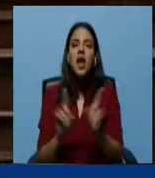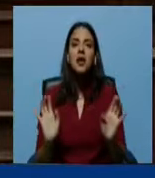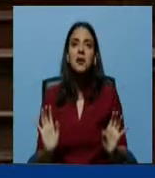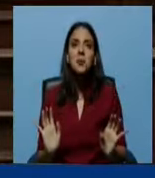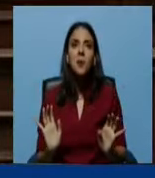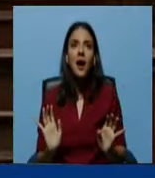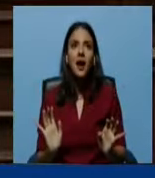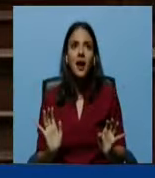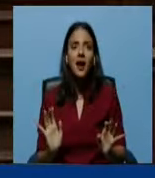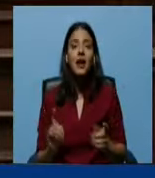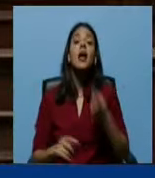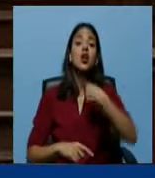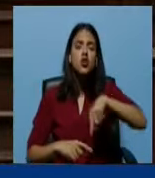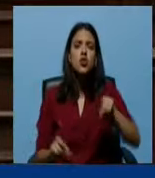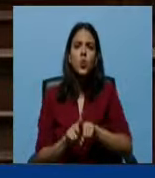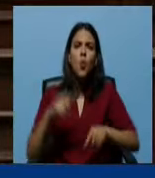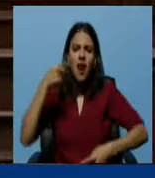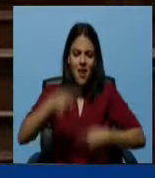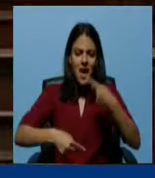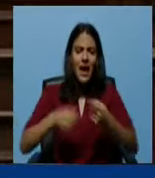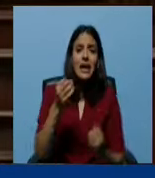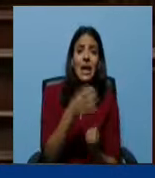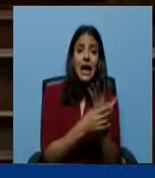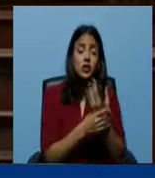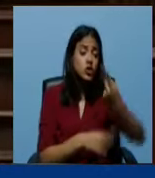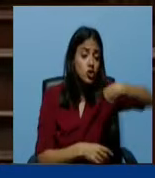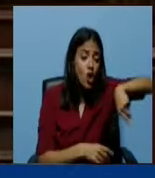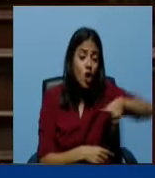La generación fundacional